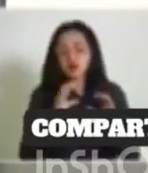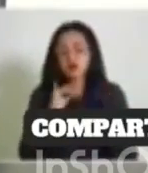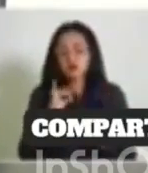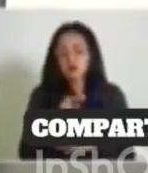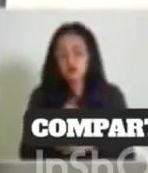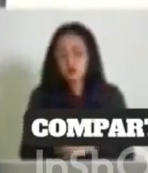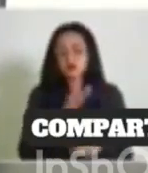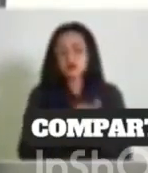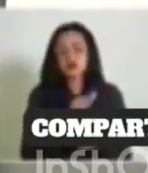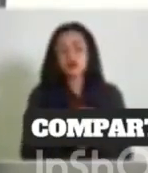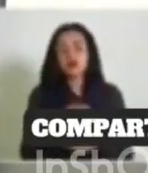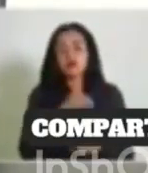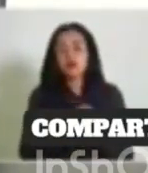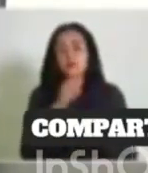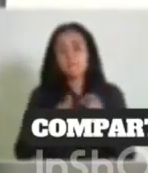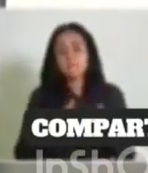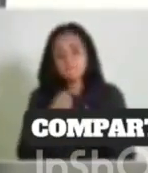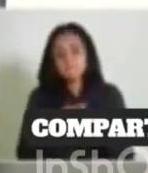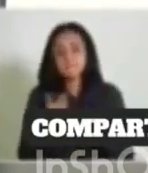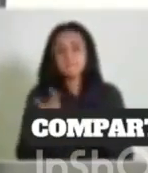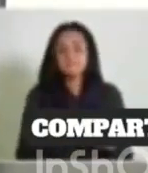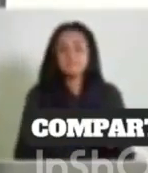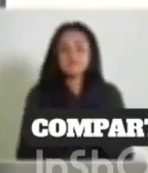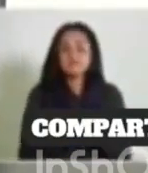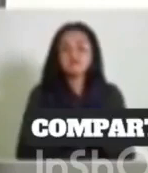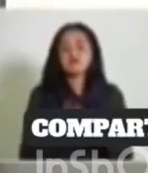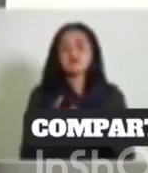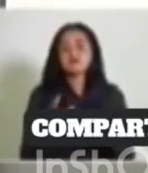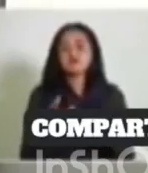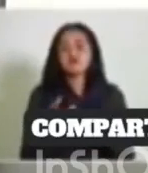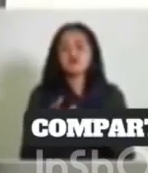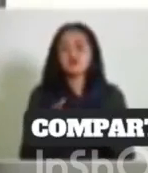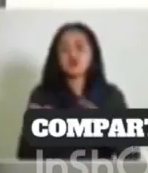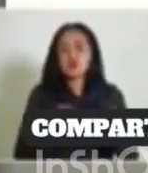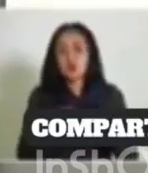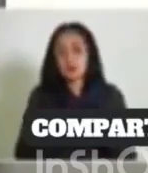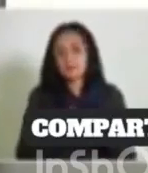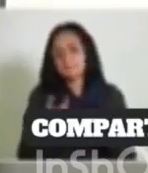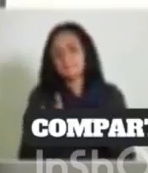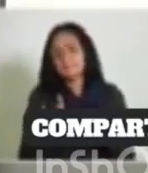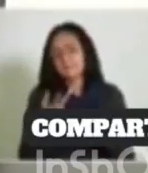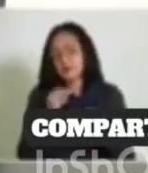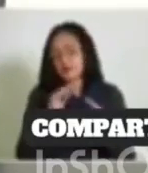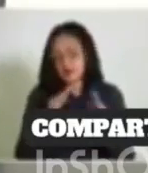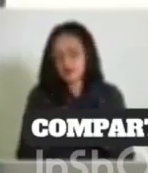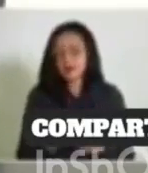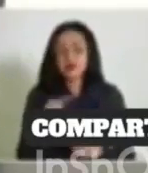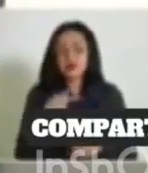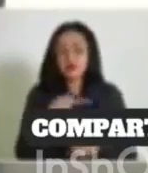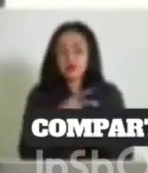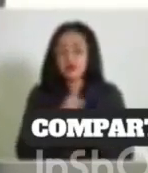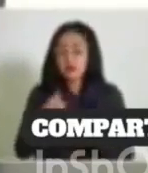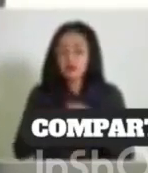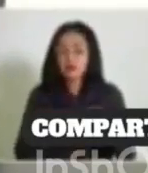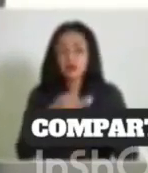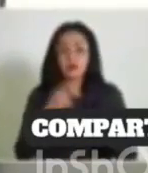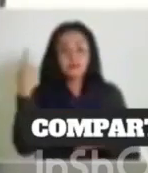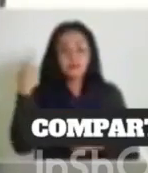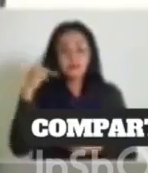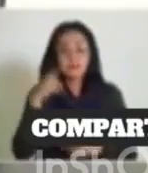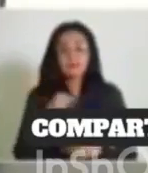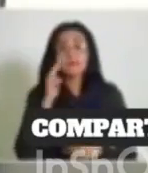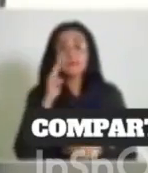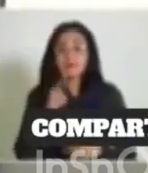civil, mantengan un mayor control del comercio informal. Se exhorta a las poblanas y los poblanos